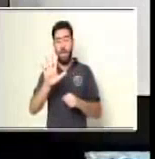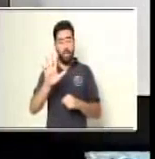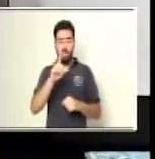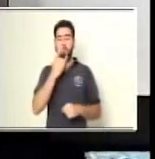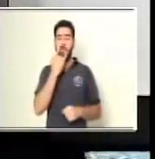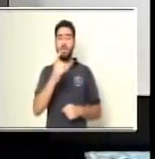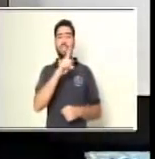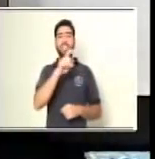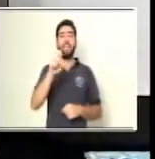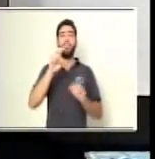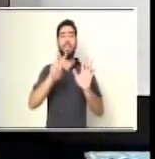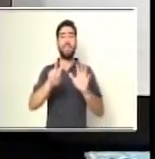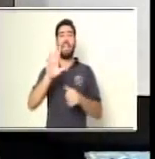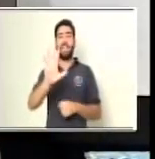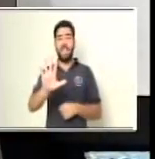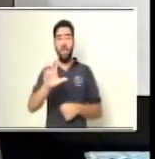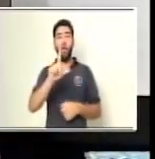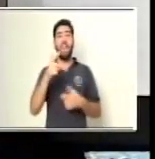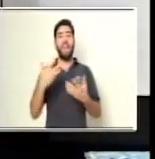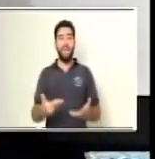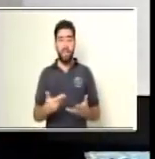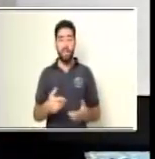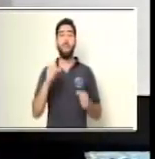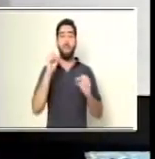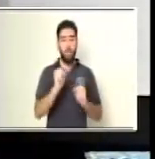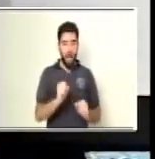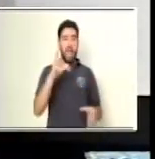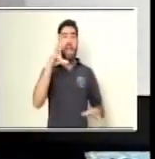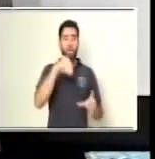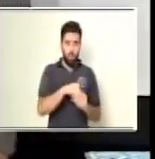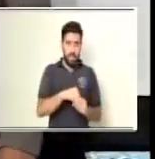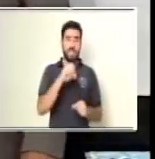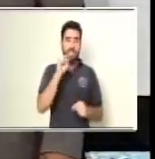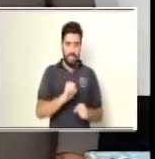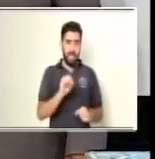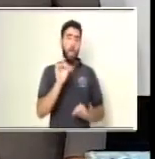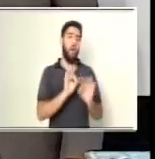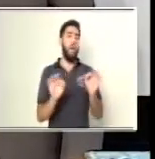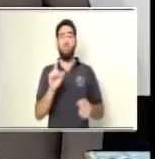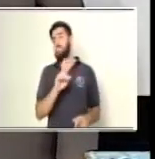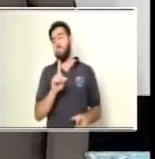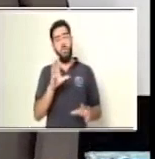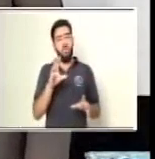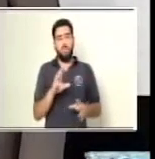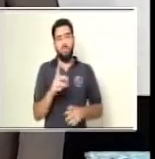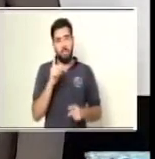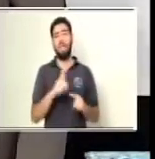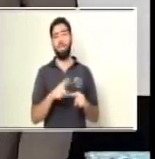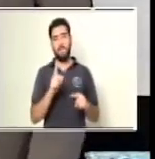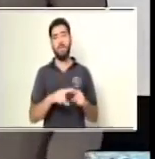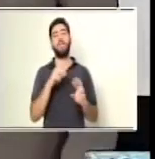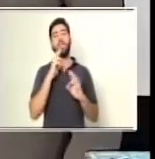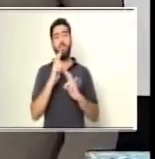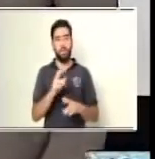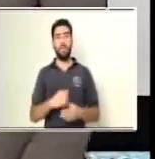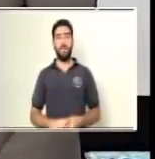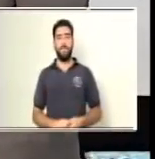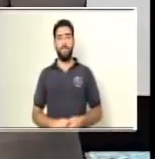las 175 libras, que serían el otro valor del